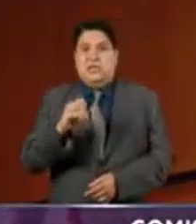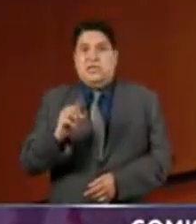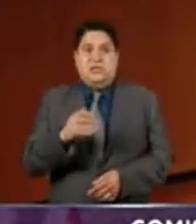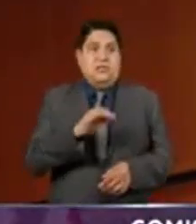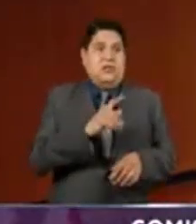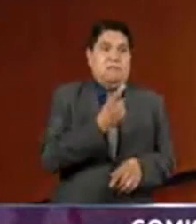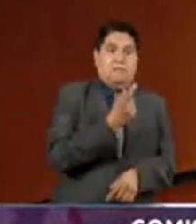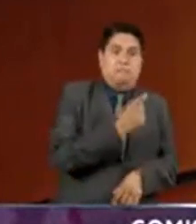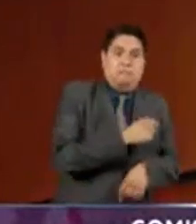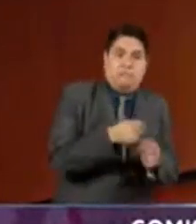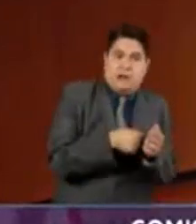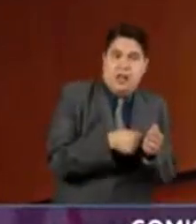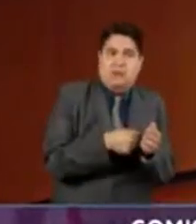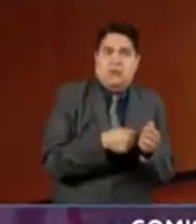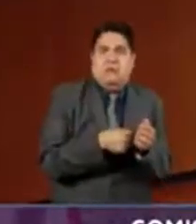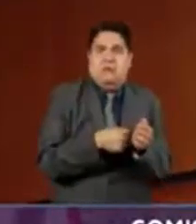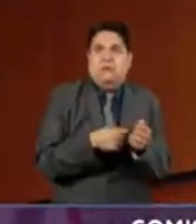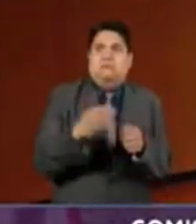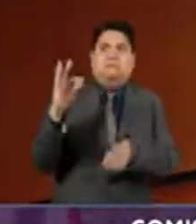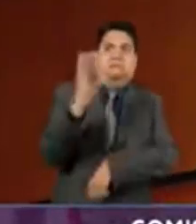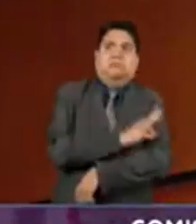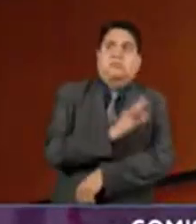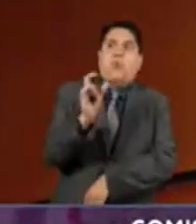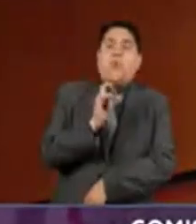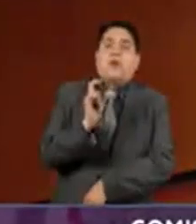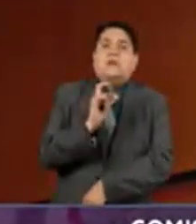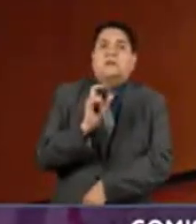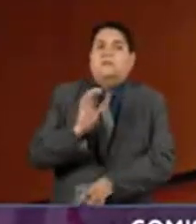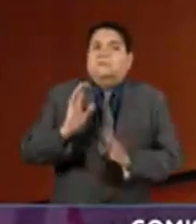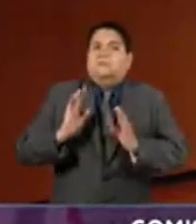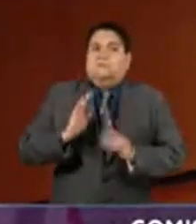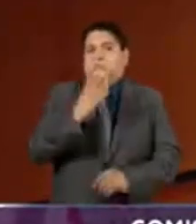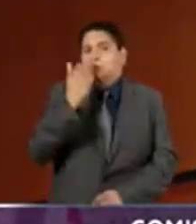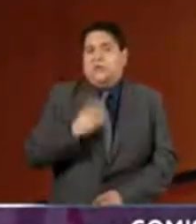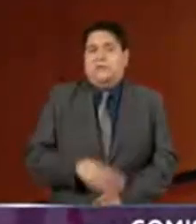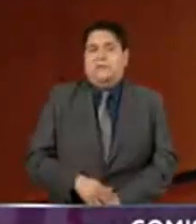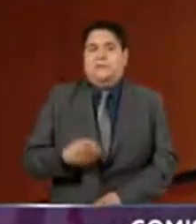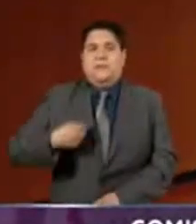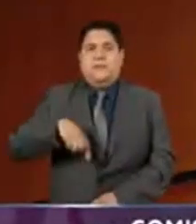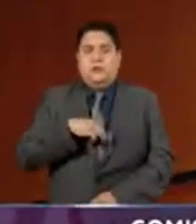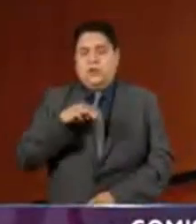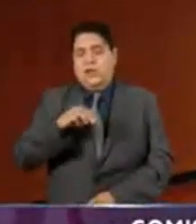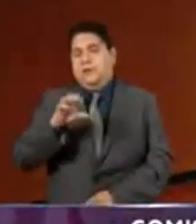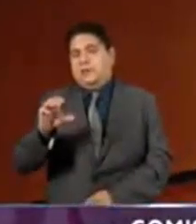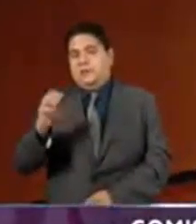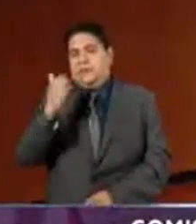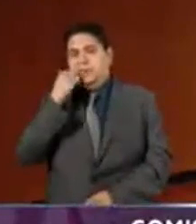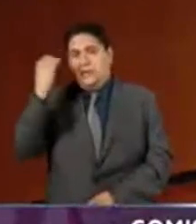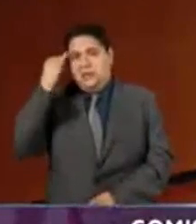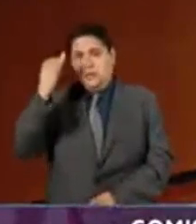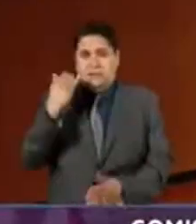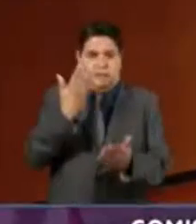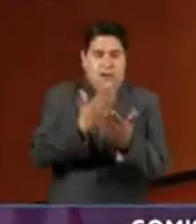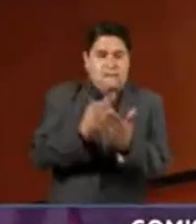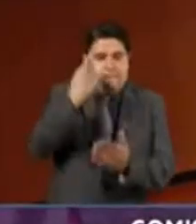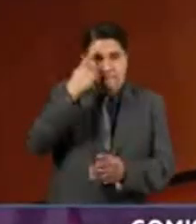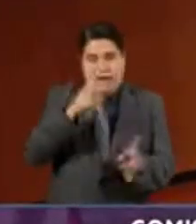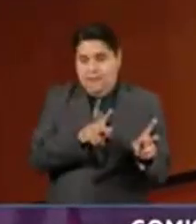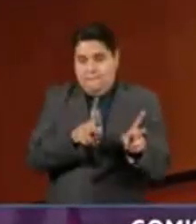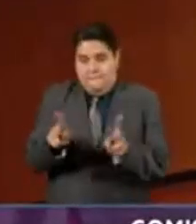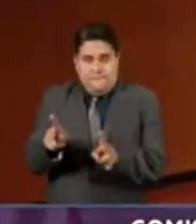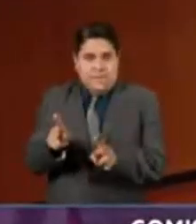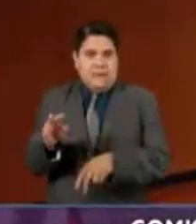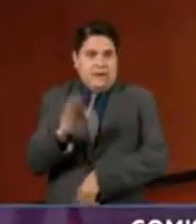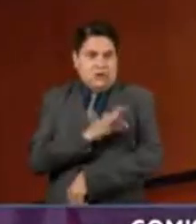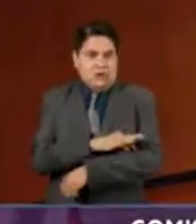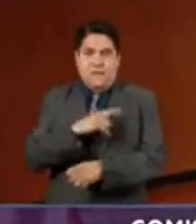Por estas razones, en el Grupo Parlamentario de Movimiento Ciudadano, proponemos esta iniciativa para que en los planes de vacunación se